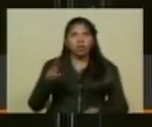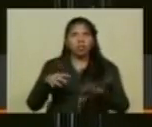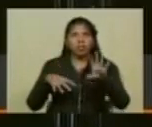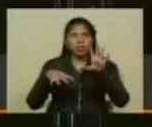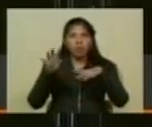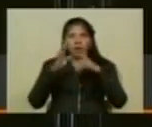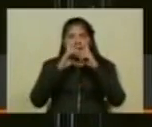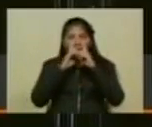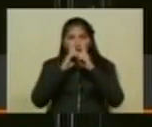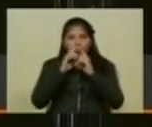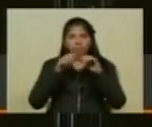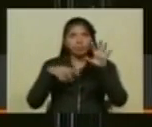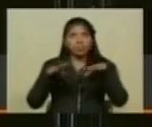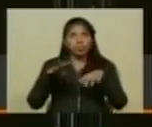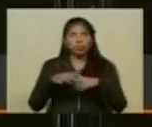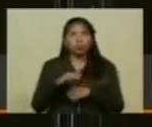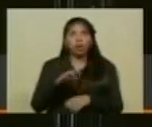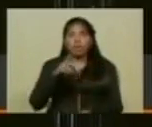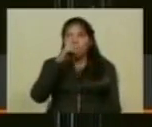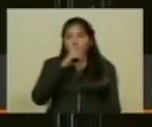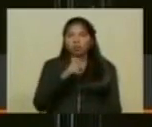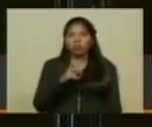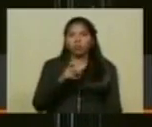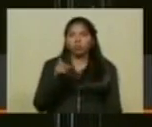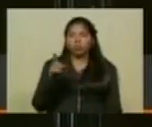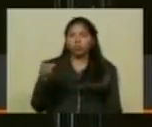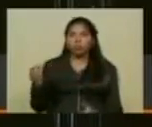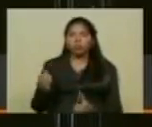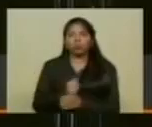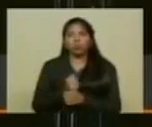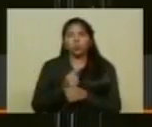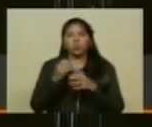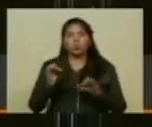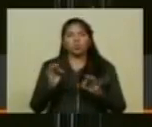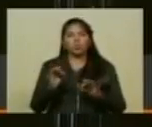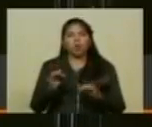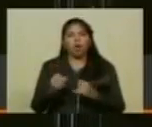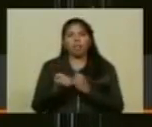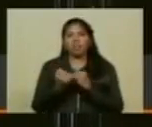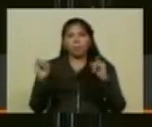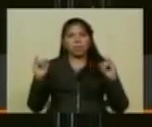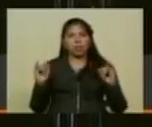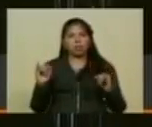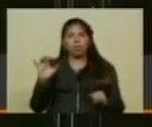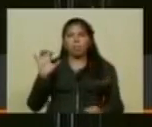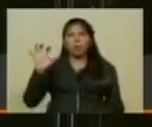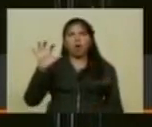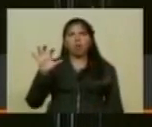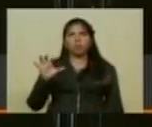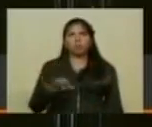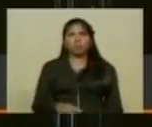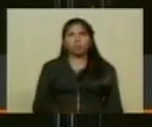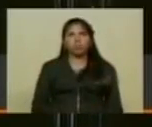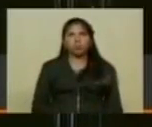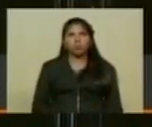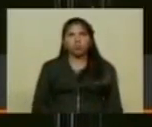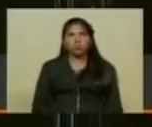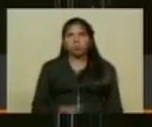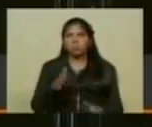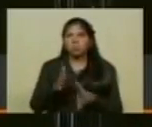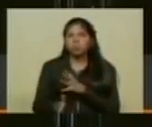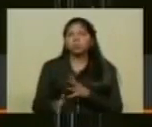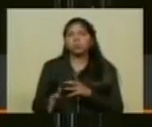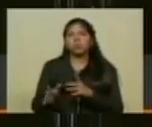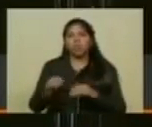años por conquistar su independencia definitiva en el campo social, cultural,